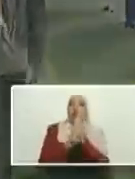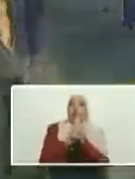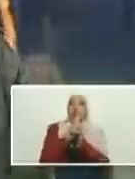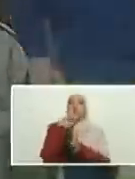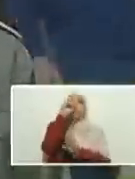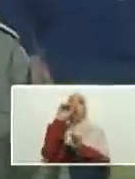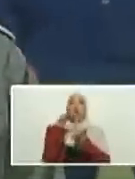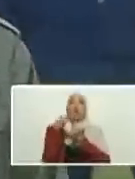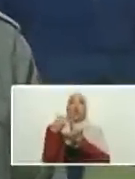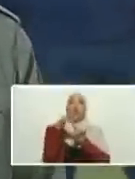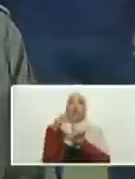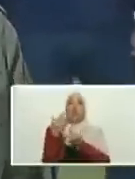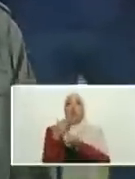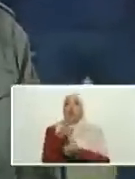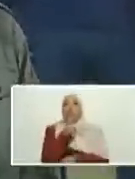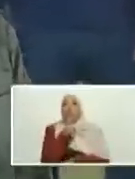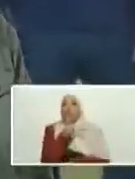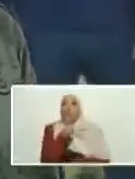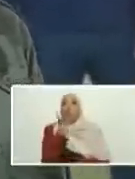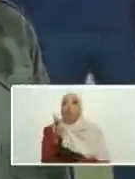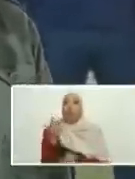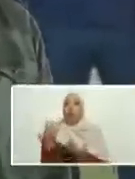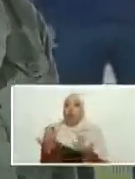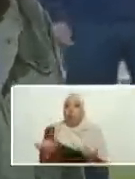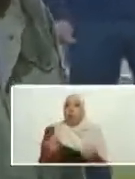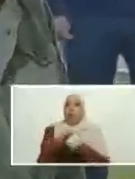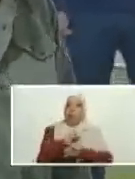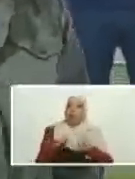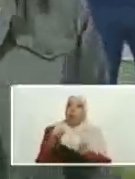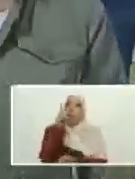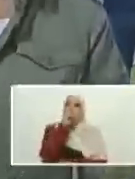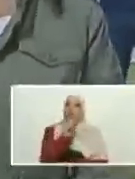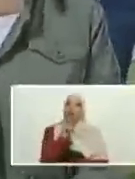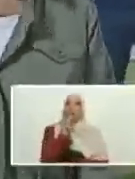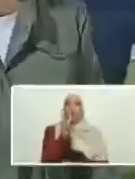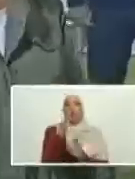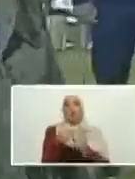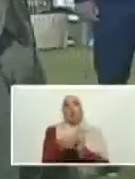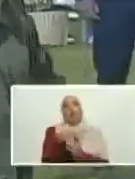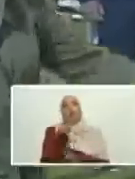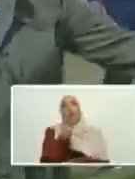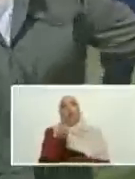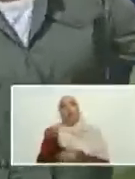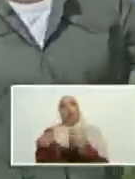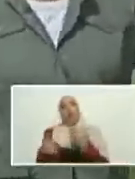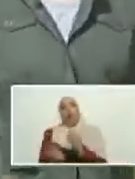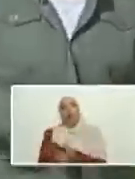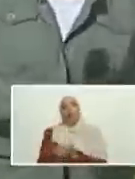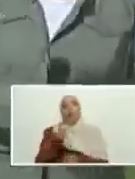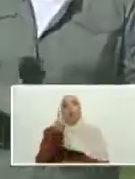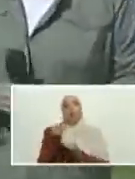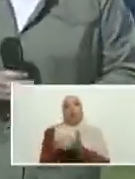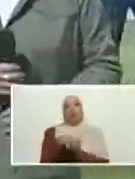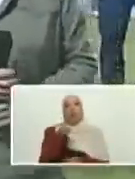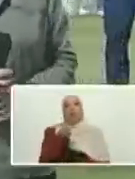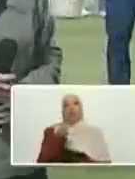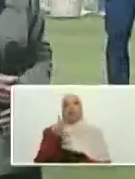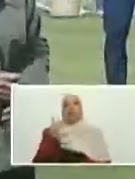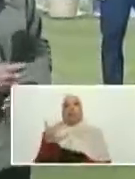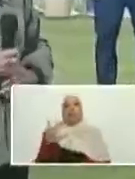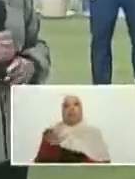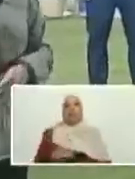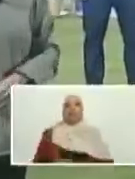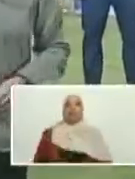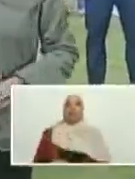estas perturbaciones que hemos tenido final de año 2022, año 2023, precisamente en la Expo. ¿Qué